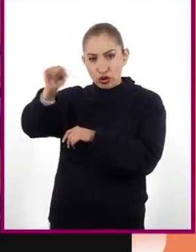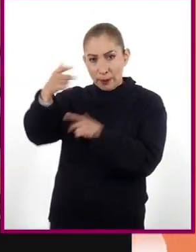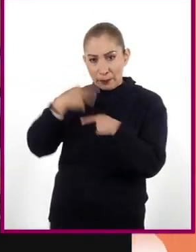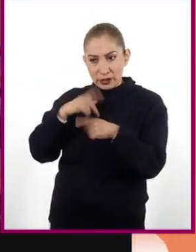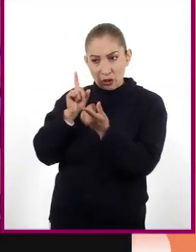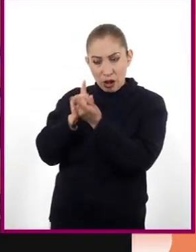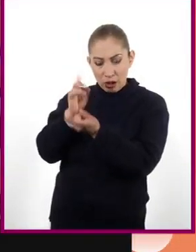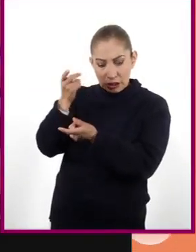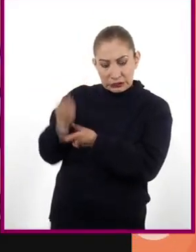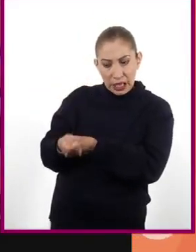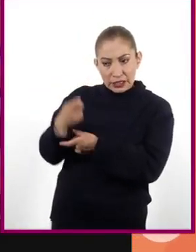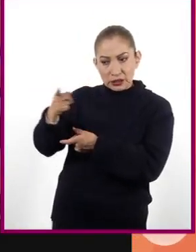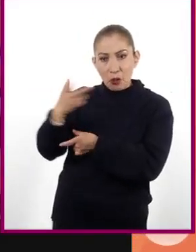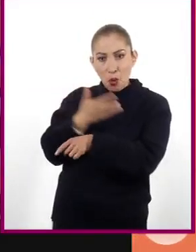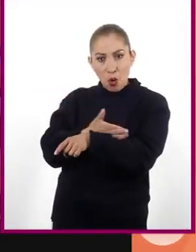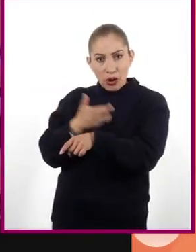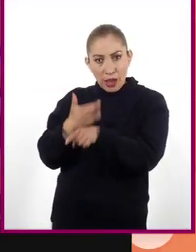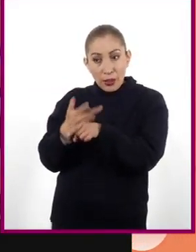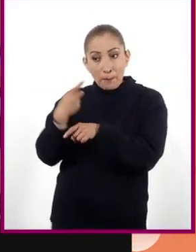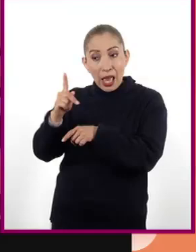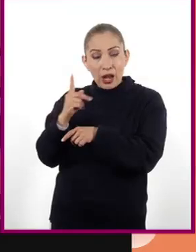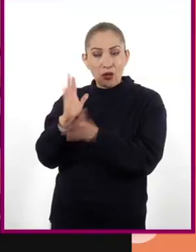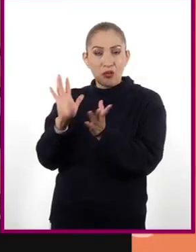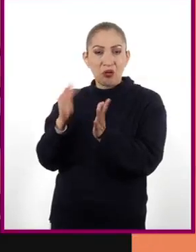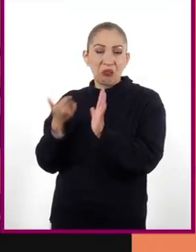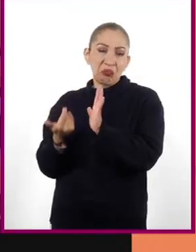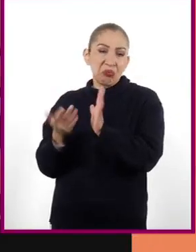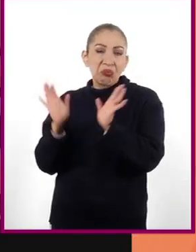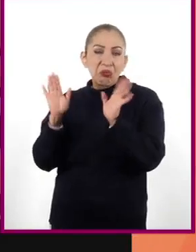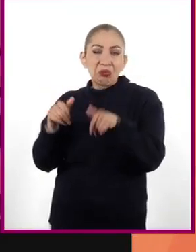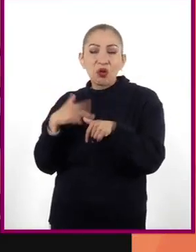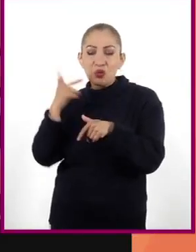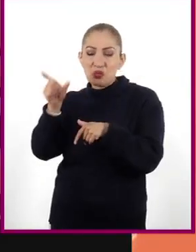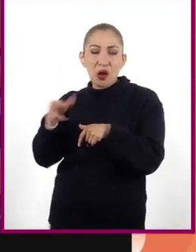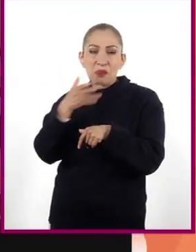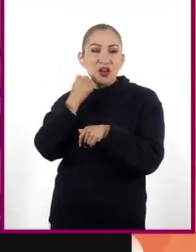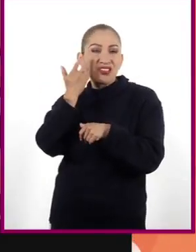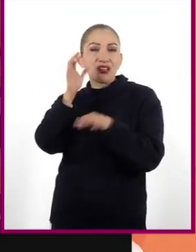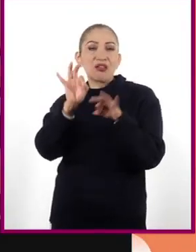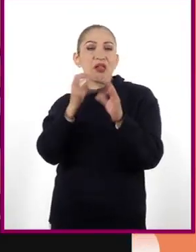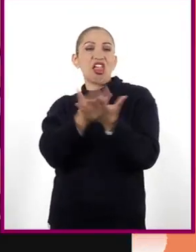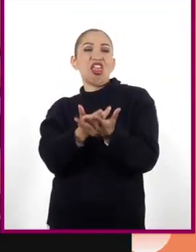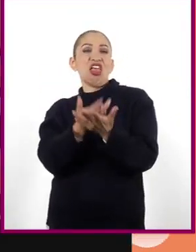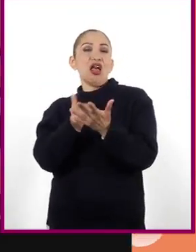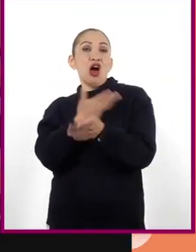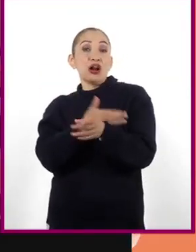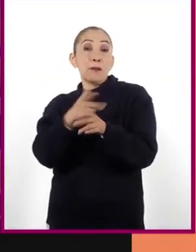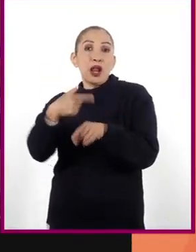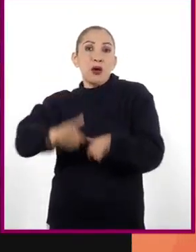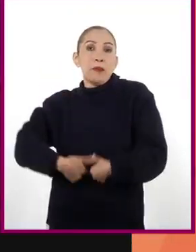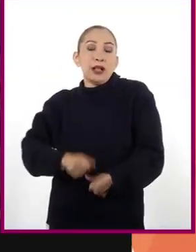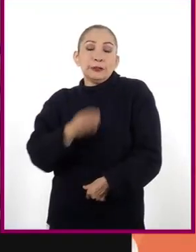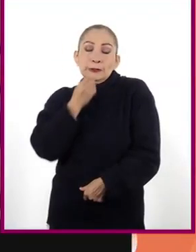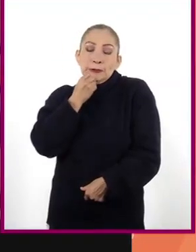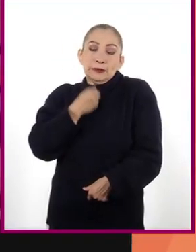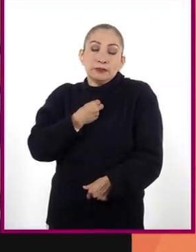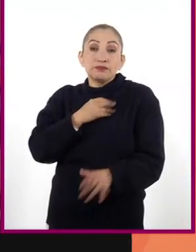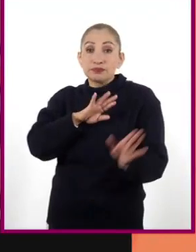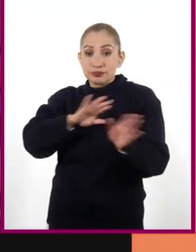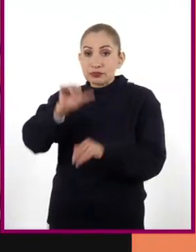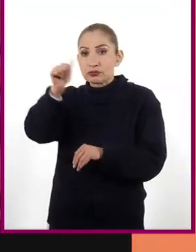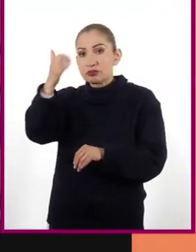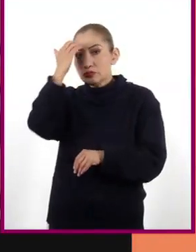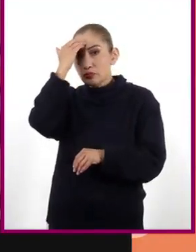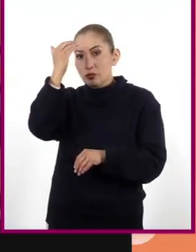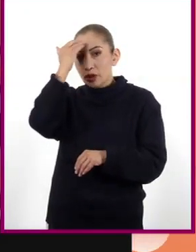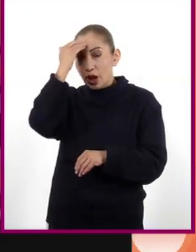personaje cómo es la honra, pero venida a menos, ¿no? Un tipo que no quiere trabajar por conservar la honra, pero que se muere de hambre. Después